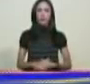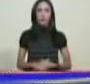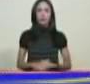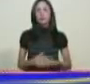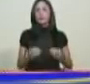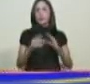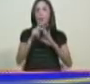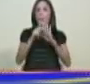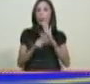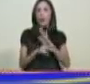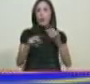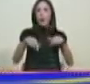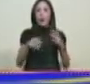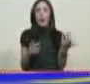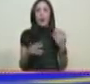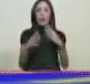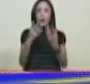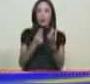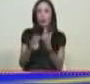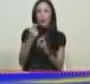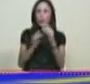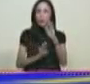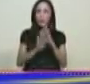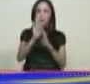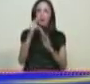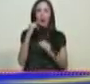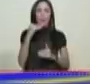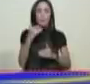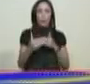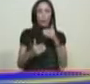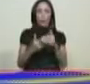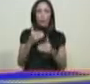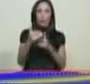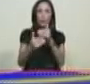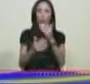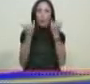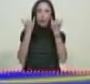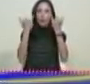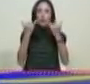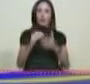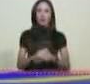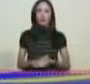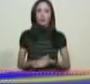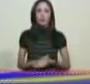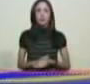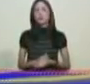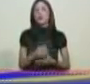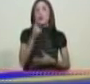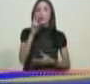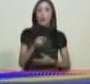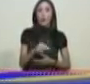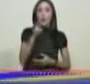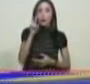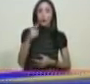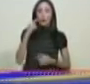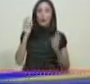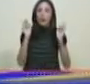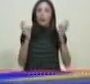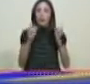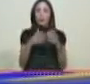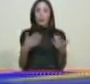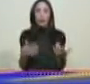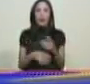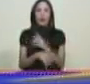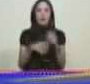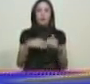programa de recuperación económica hay que ser perseverante hay que estar encima todos los días de los temas no